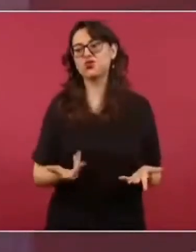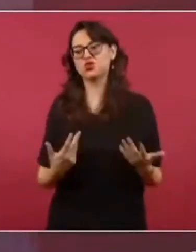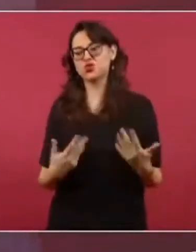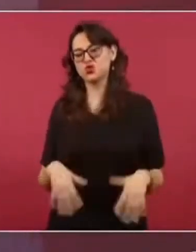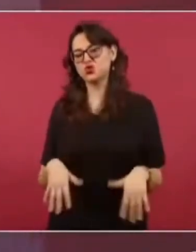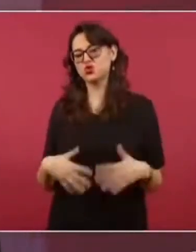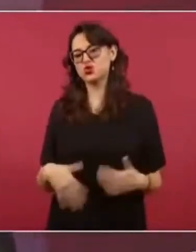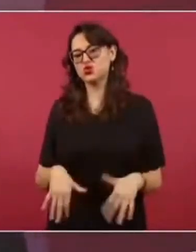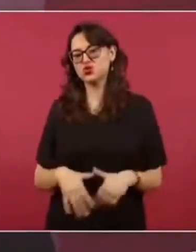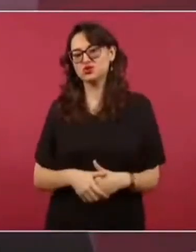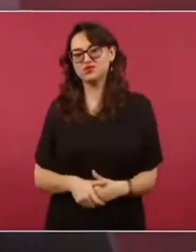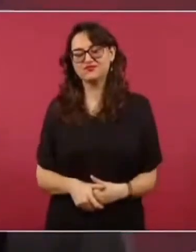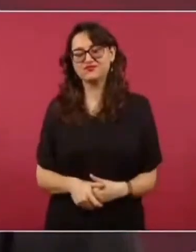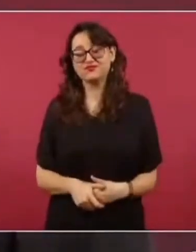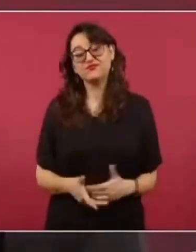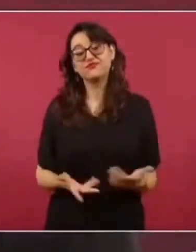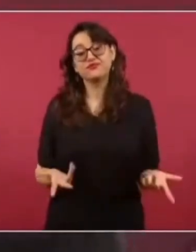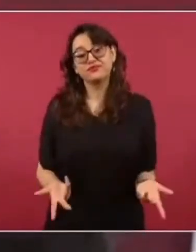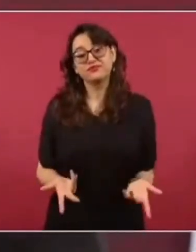constantemente